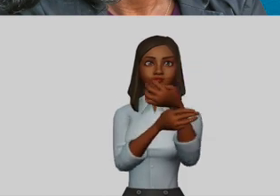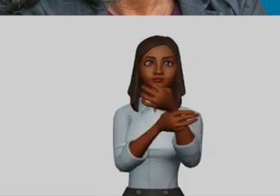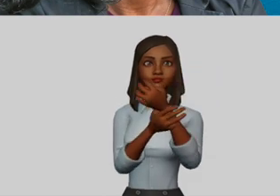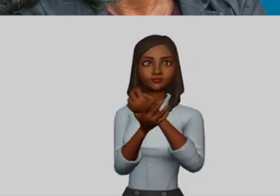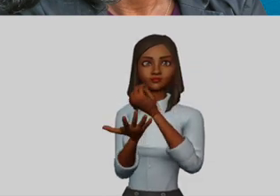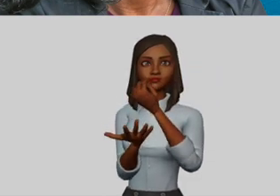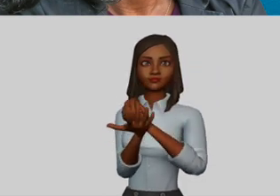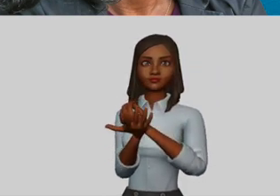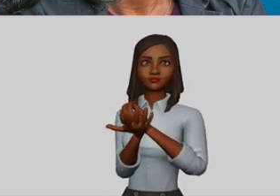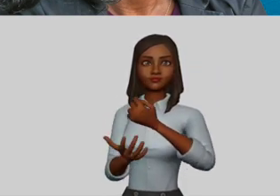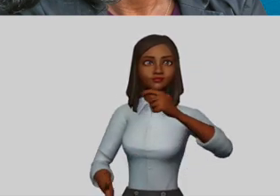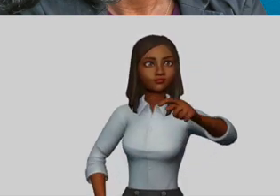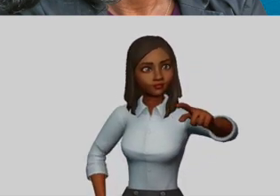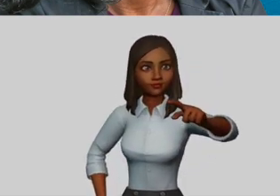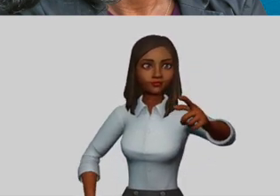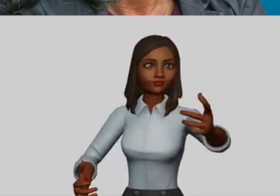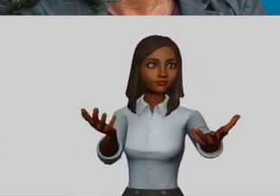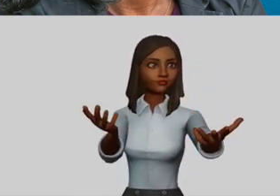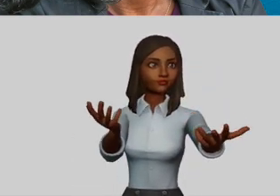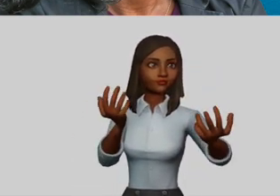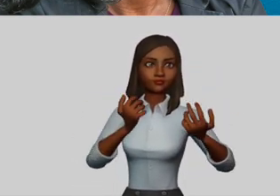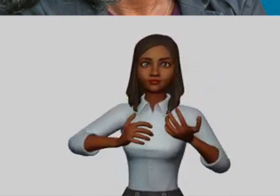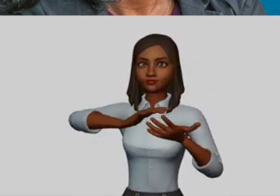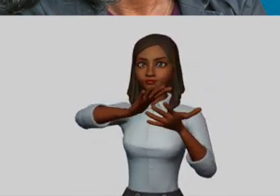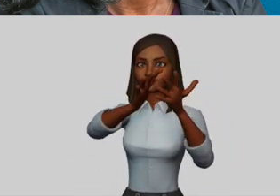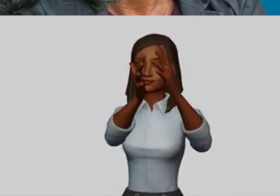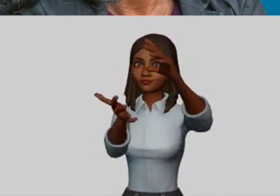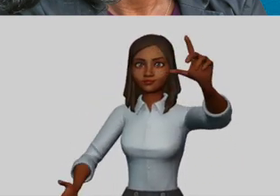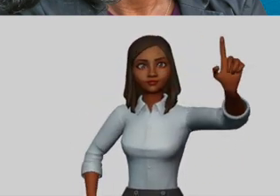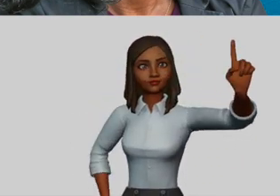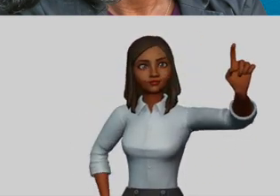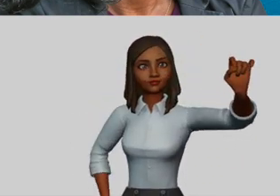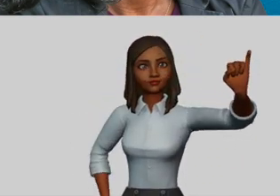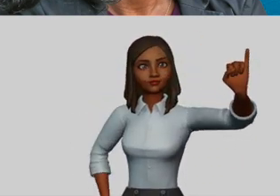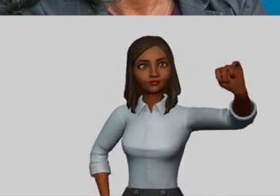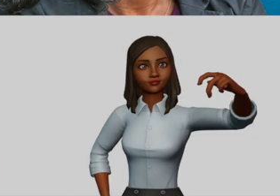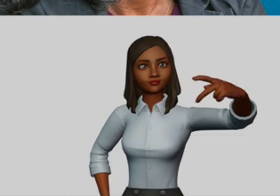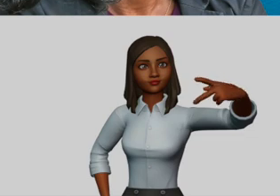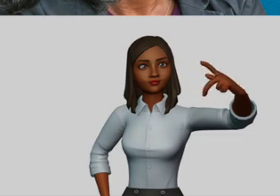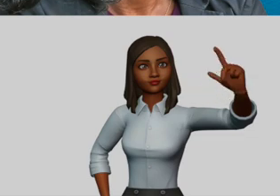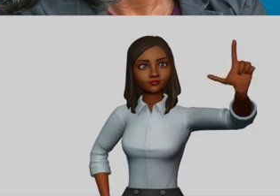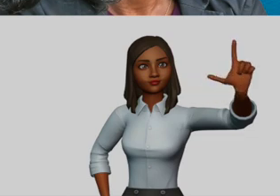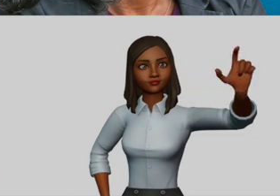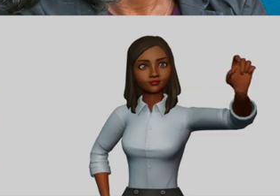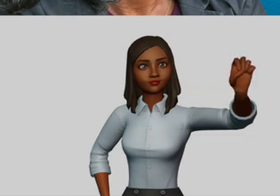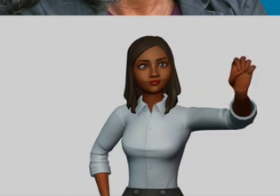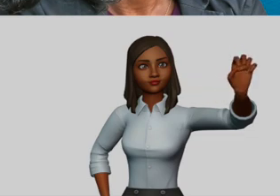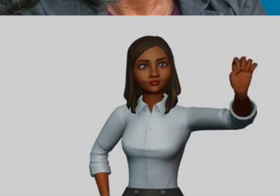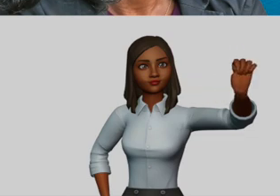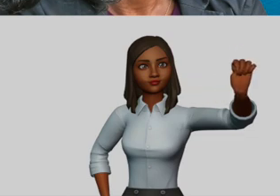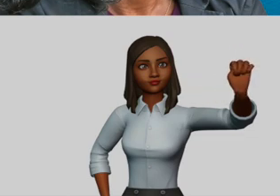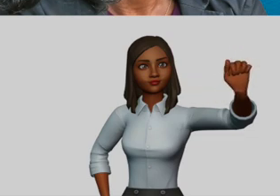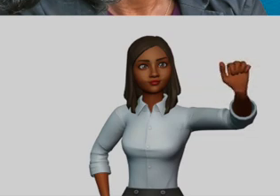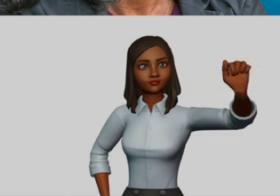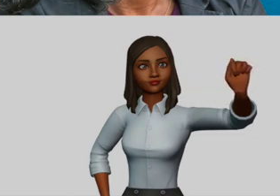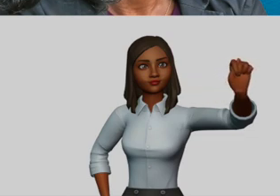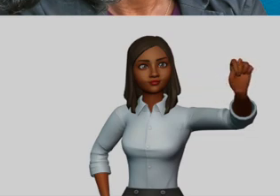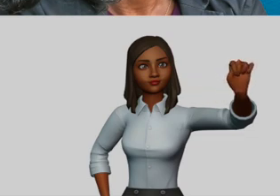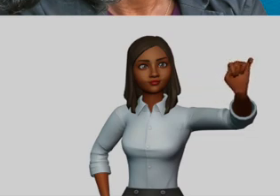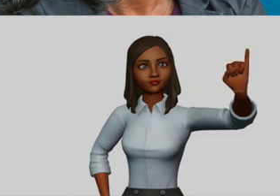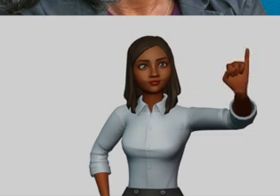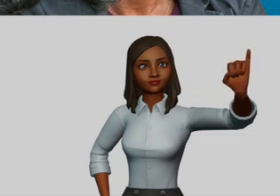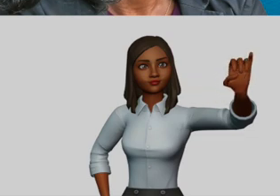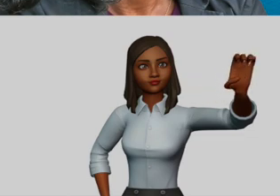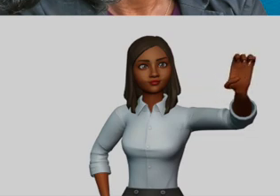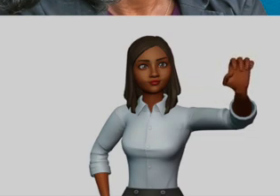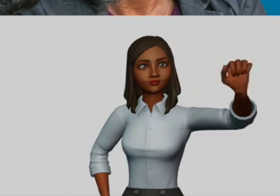privados, pero van a ser, van a tener una buena comunicación con cosas del público y del gobierno. Uh-huh. Y uno lo está viendo ahora, que tú no